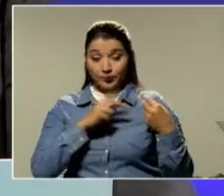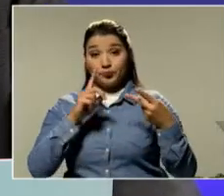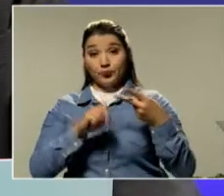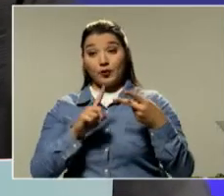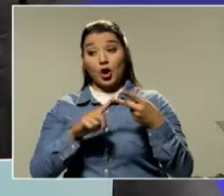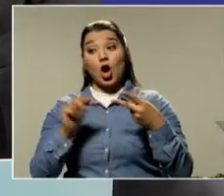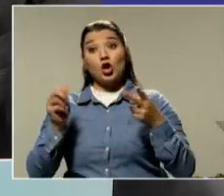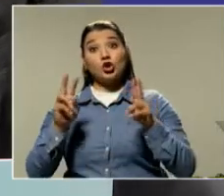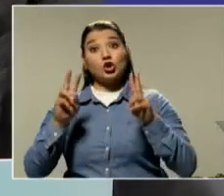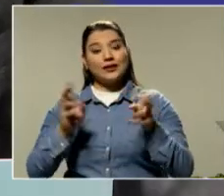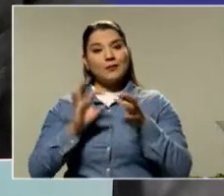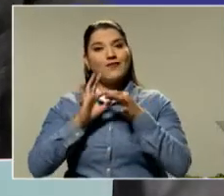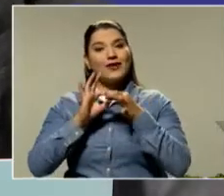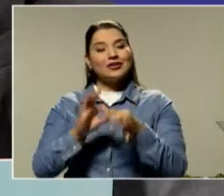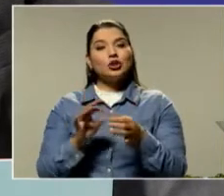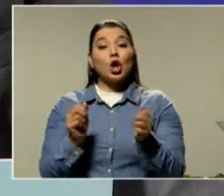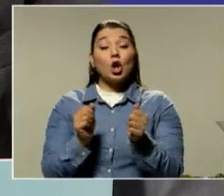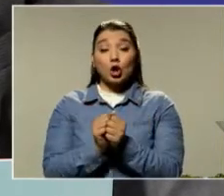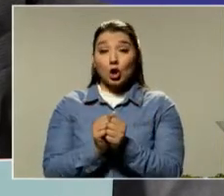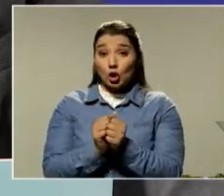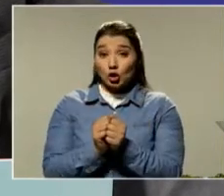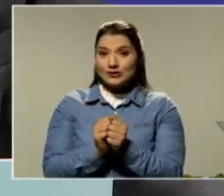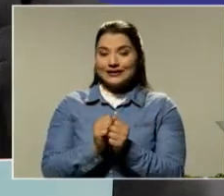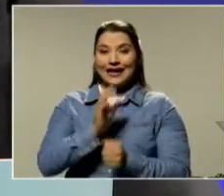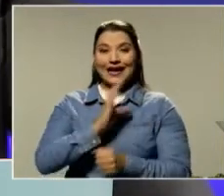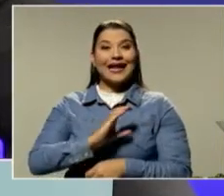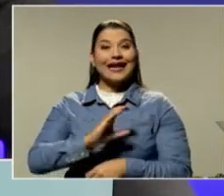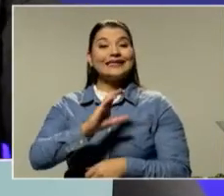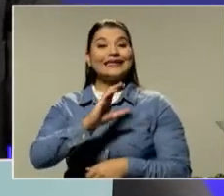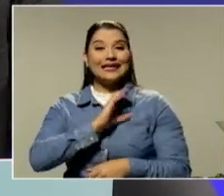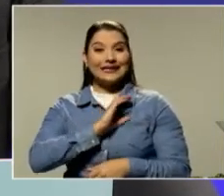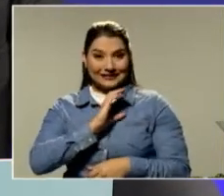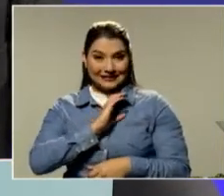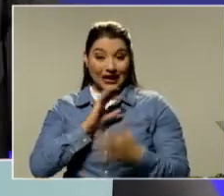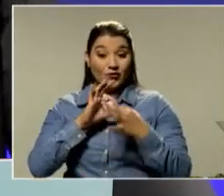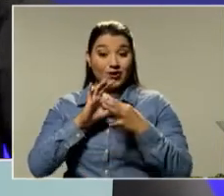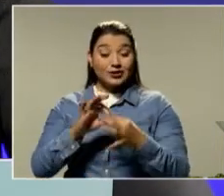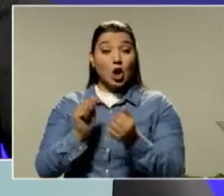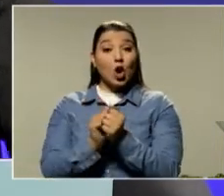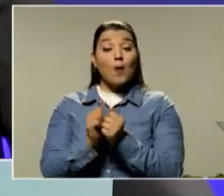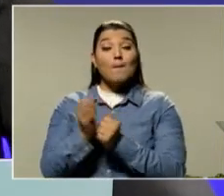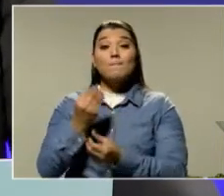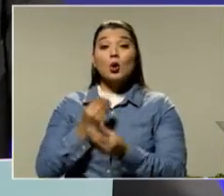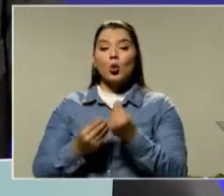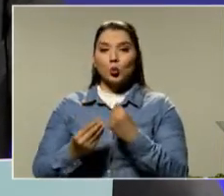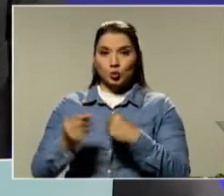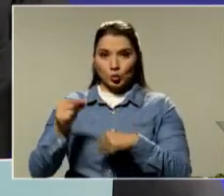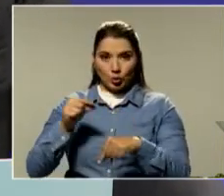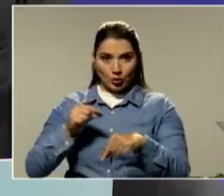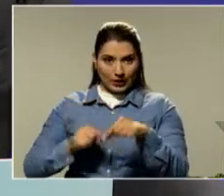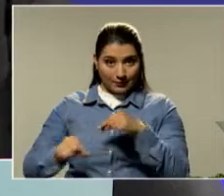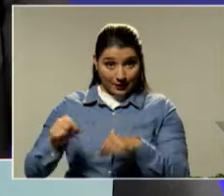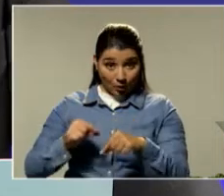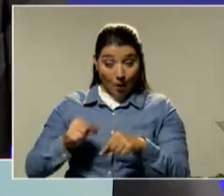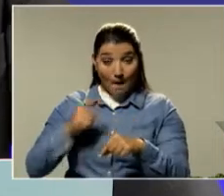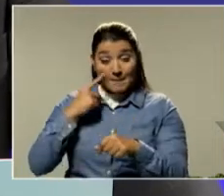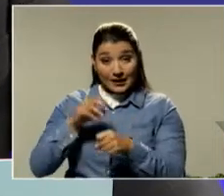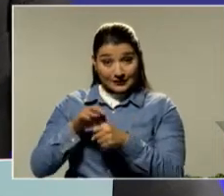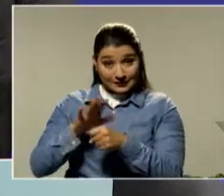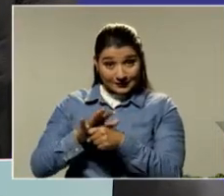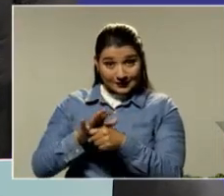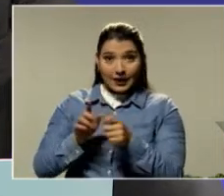que ver con las características propias del plaguicida. Entonces, en ese caso, lo que hay que hacer es prohibirlo. Por ejemplo, el Nemagón